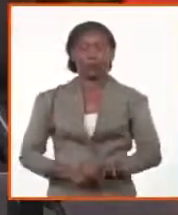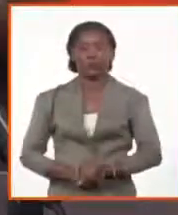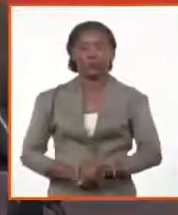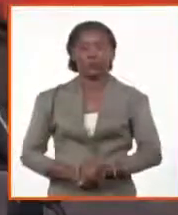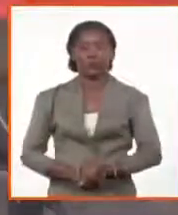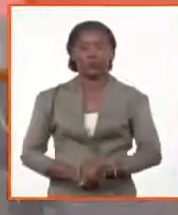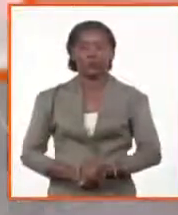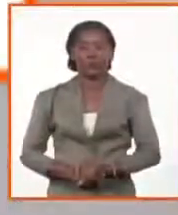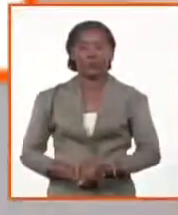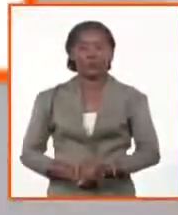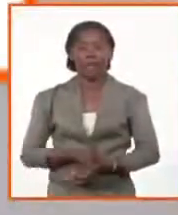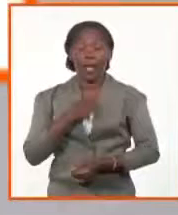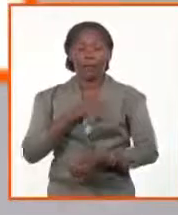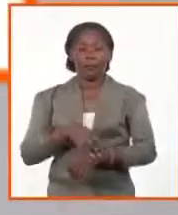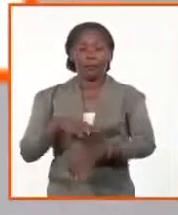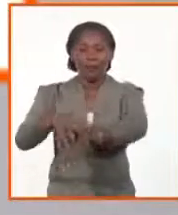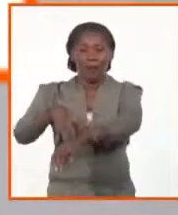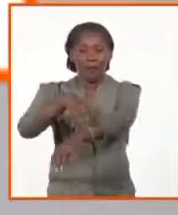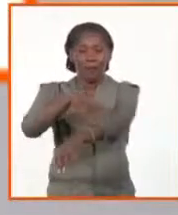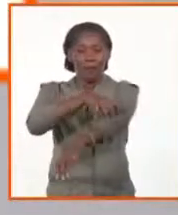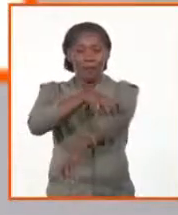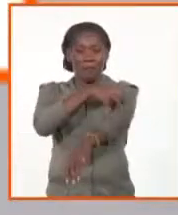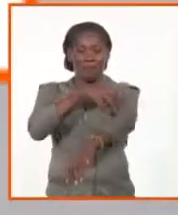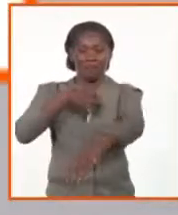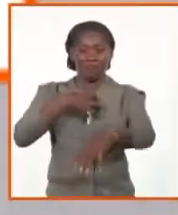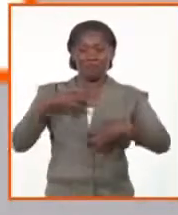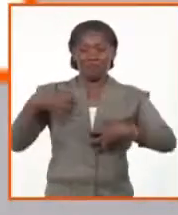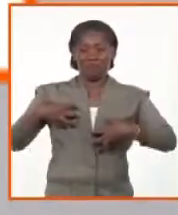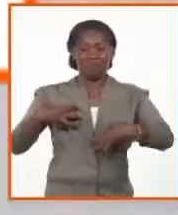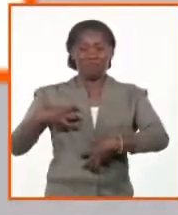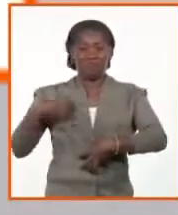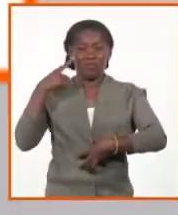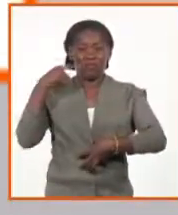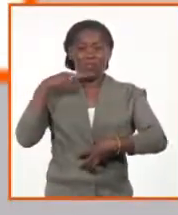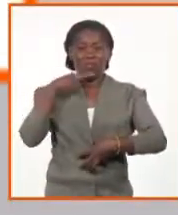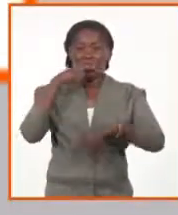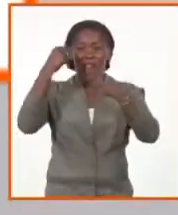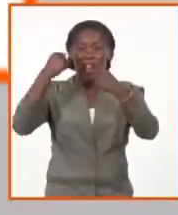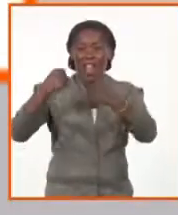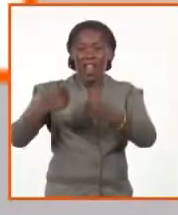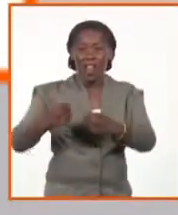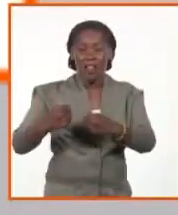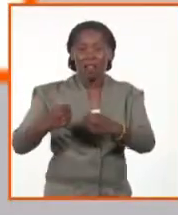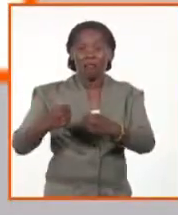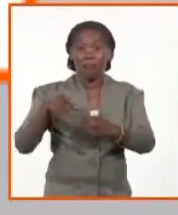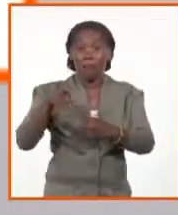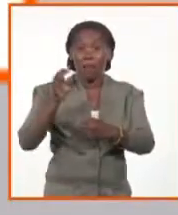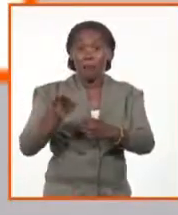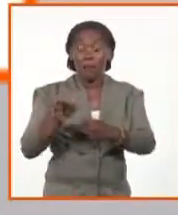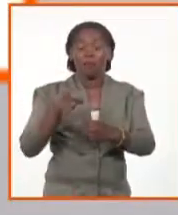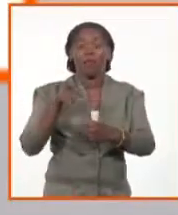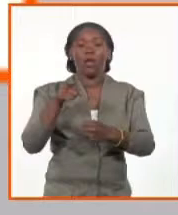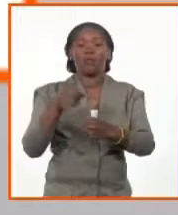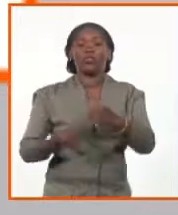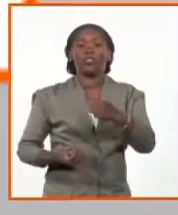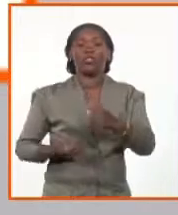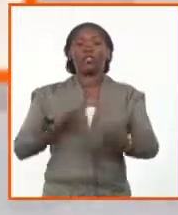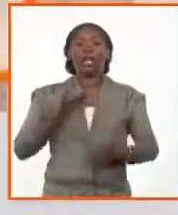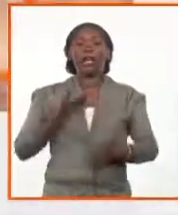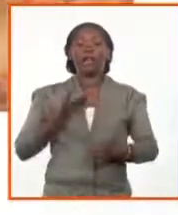querrás por ejemplo con una con un exantema y el curso del dengue